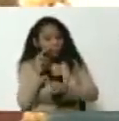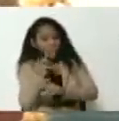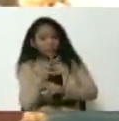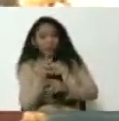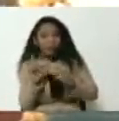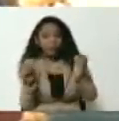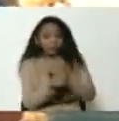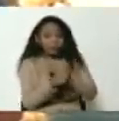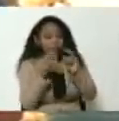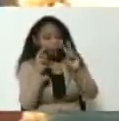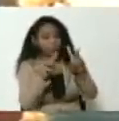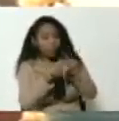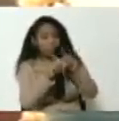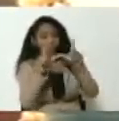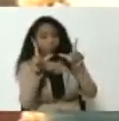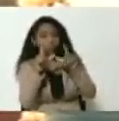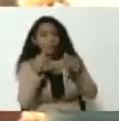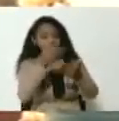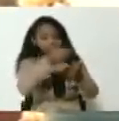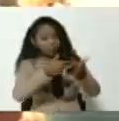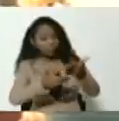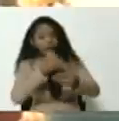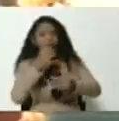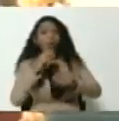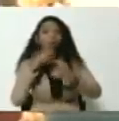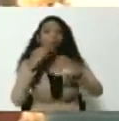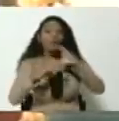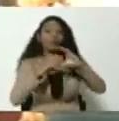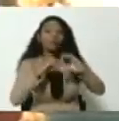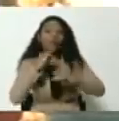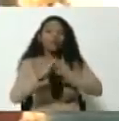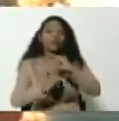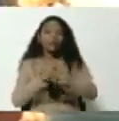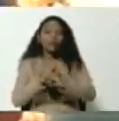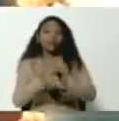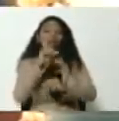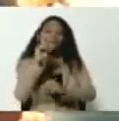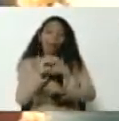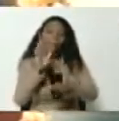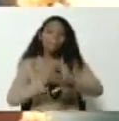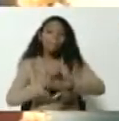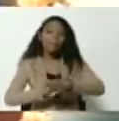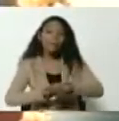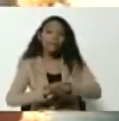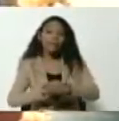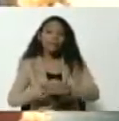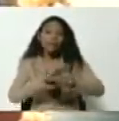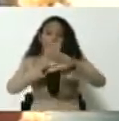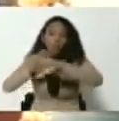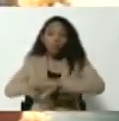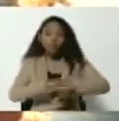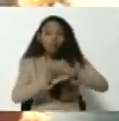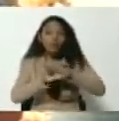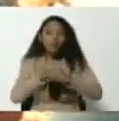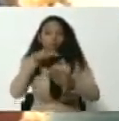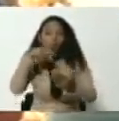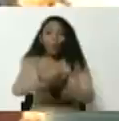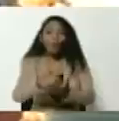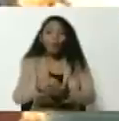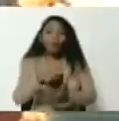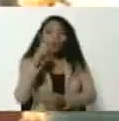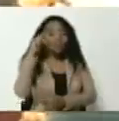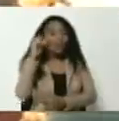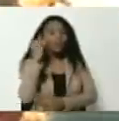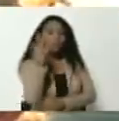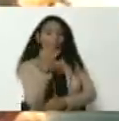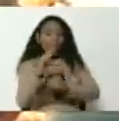solamente la reseña en medios de comunicación internacionales, sino que ocurre la operación llamada Sigedeón el día 3